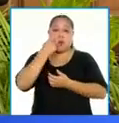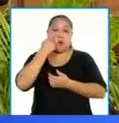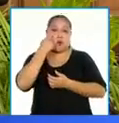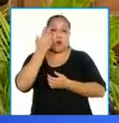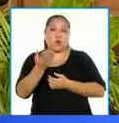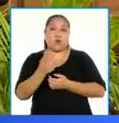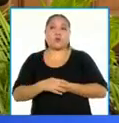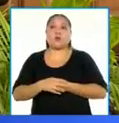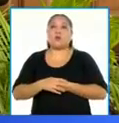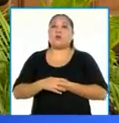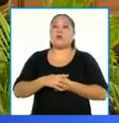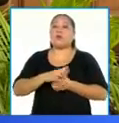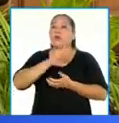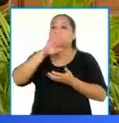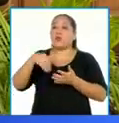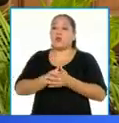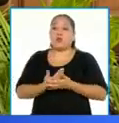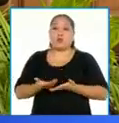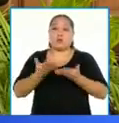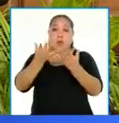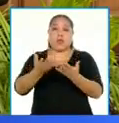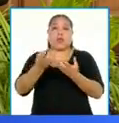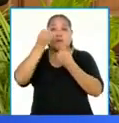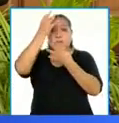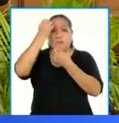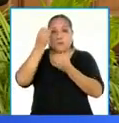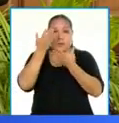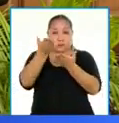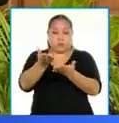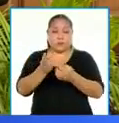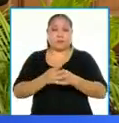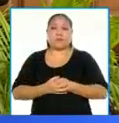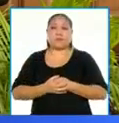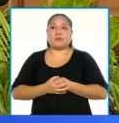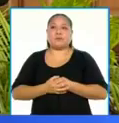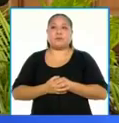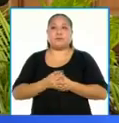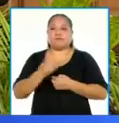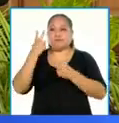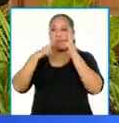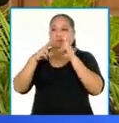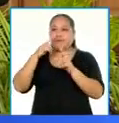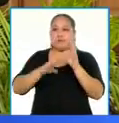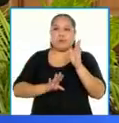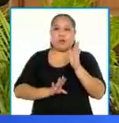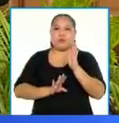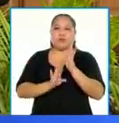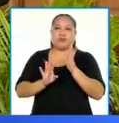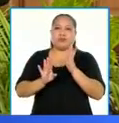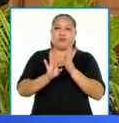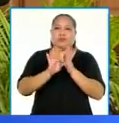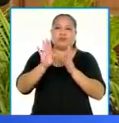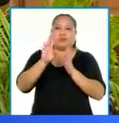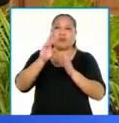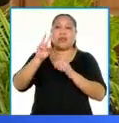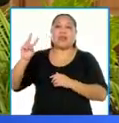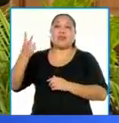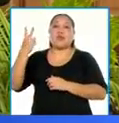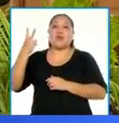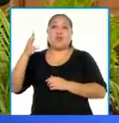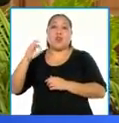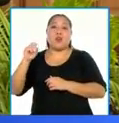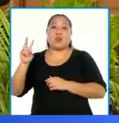porque todos los medios informan permanentemente, hay una tendencia de crecimiento en la segunda ola que era